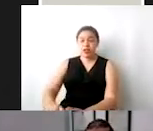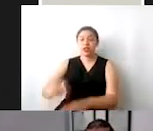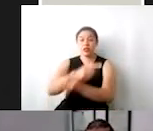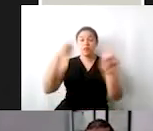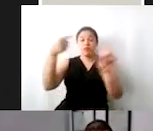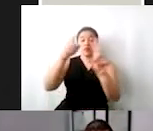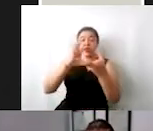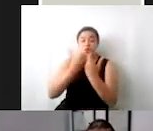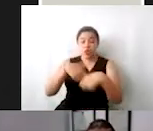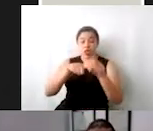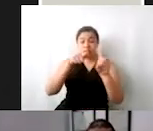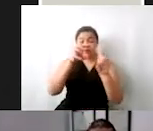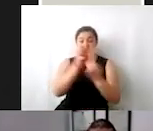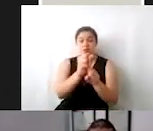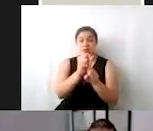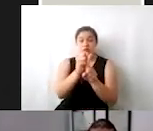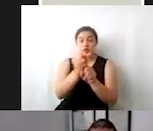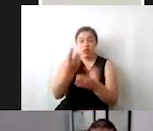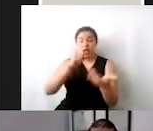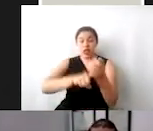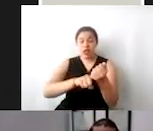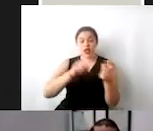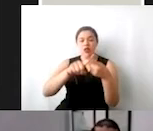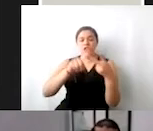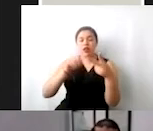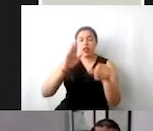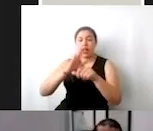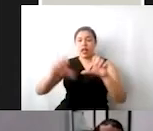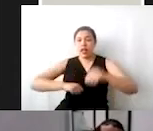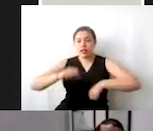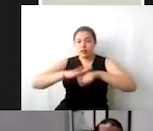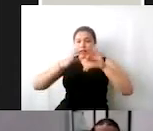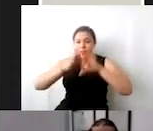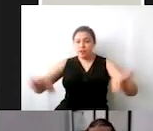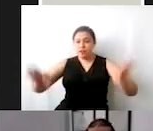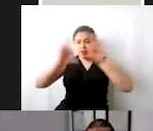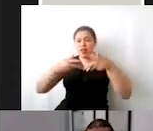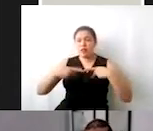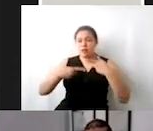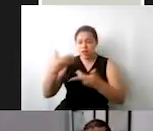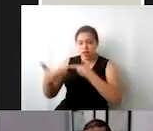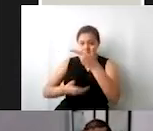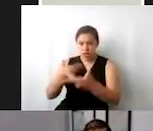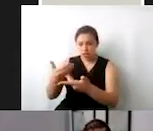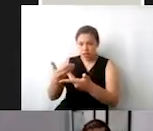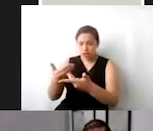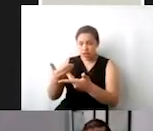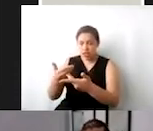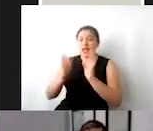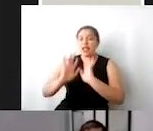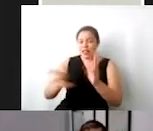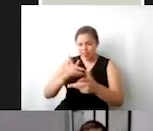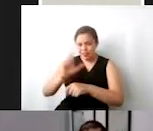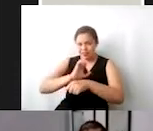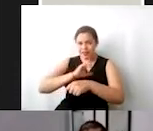social y no forman parte de la actividad preponderante del contratante, entonces son servicios especializados. Es decir, nuestra